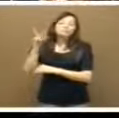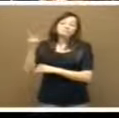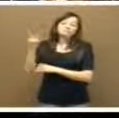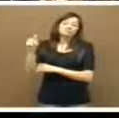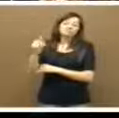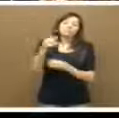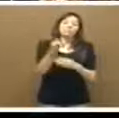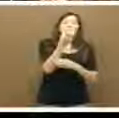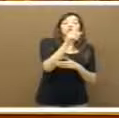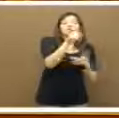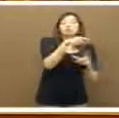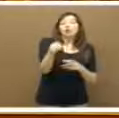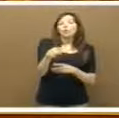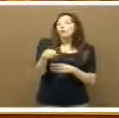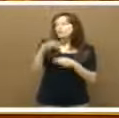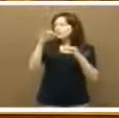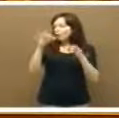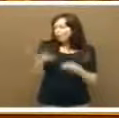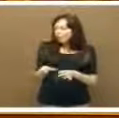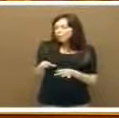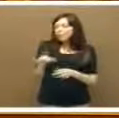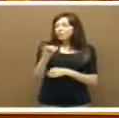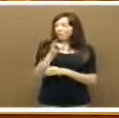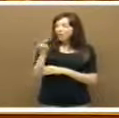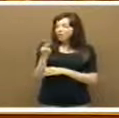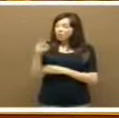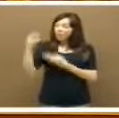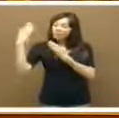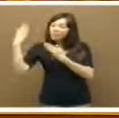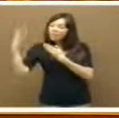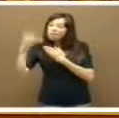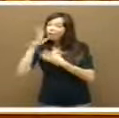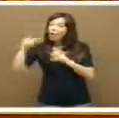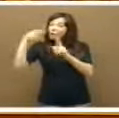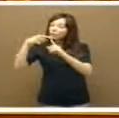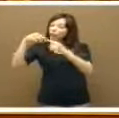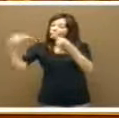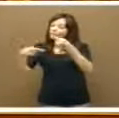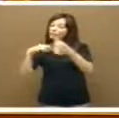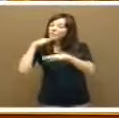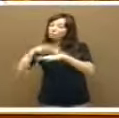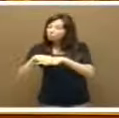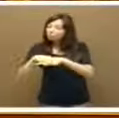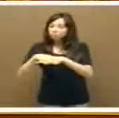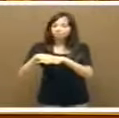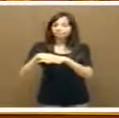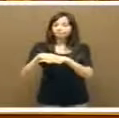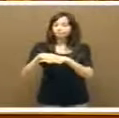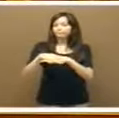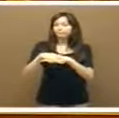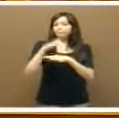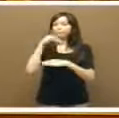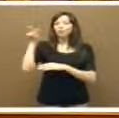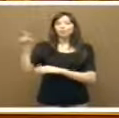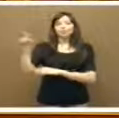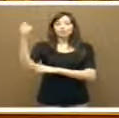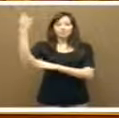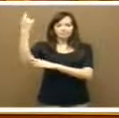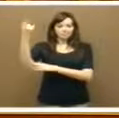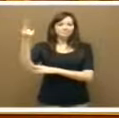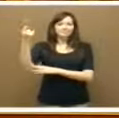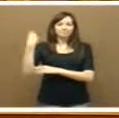pero estoy seguro que no esperaba que Izquierda Unida le felicitará por el objetivo de cumplimiento de déficit, por esa alta nota que ha conseguido en